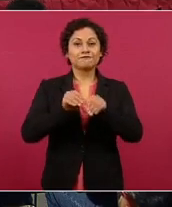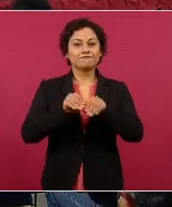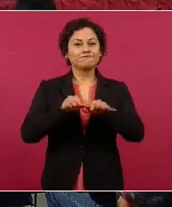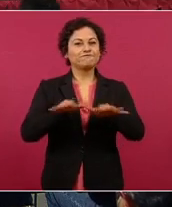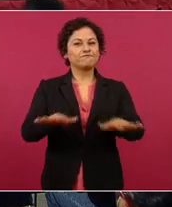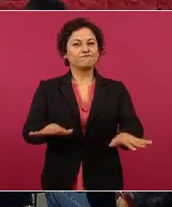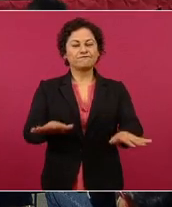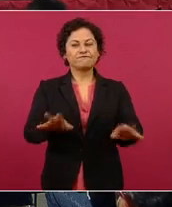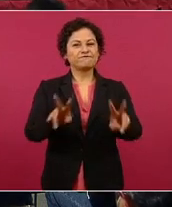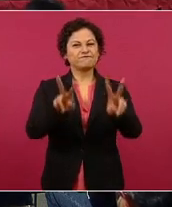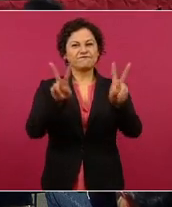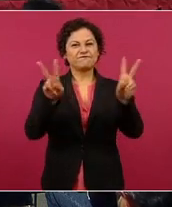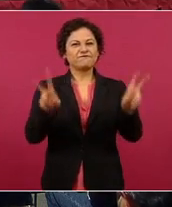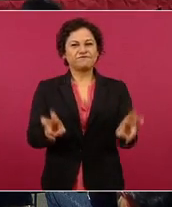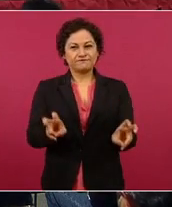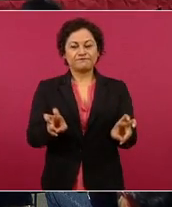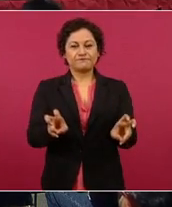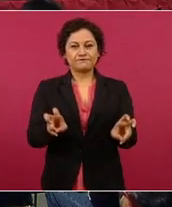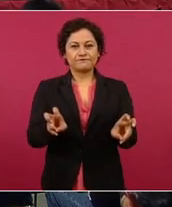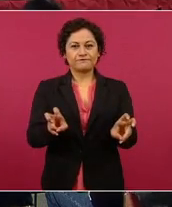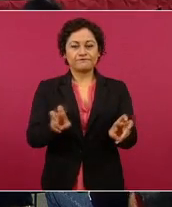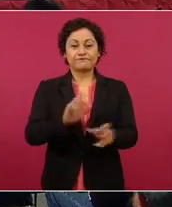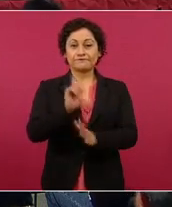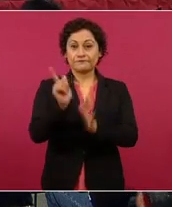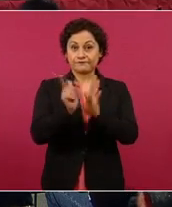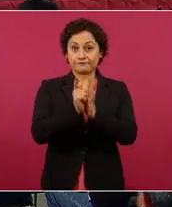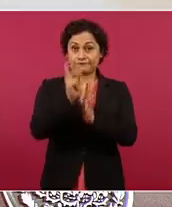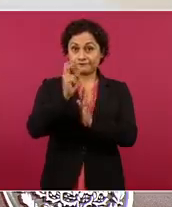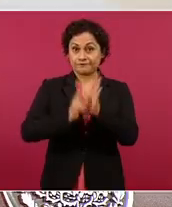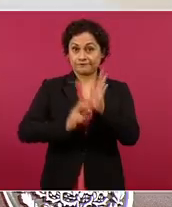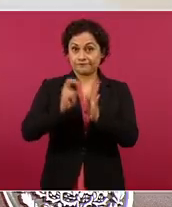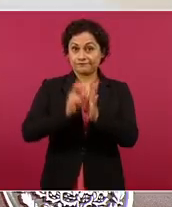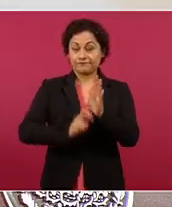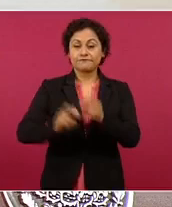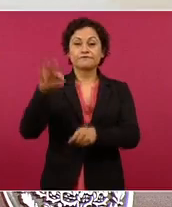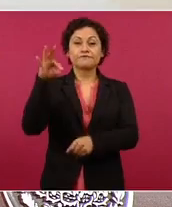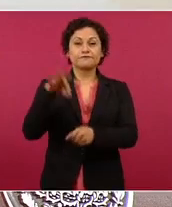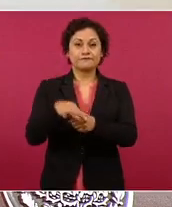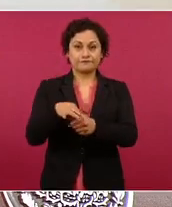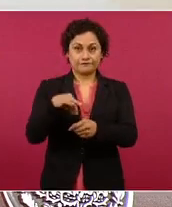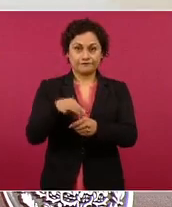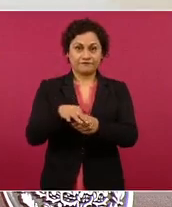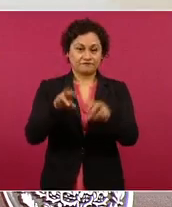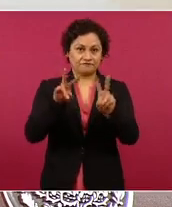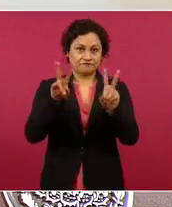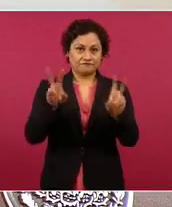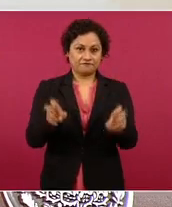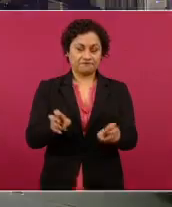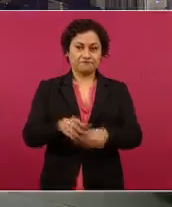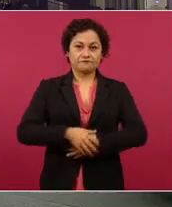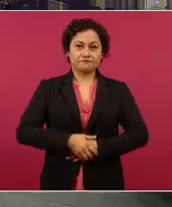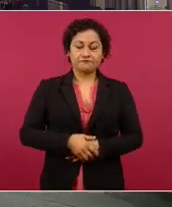sobre la reforma electoral. No sé si está el compañero